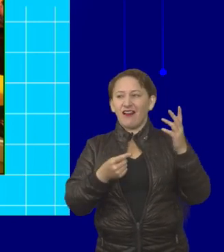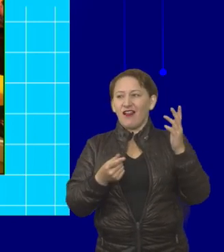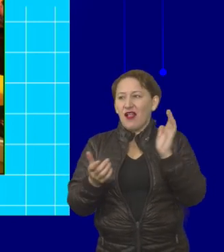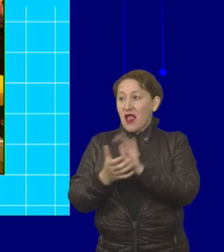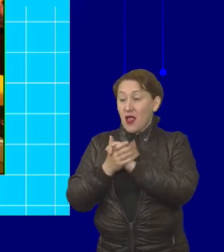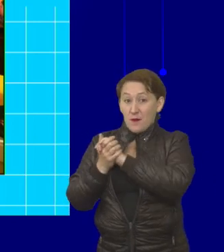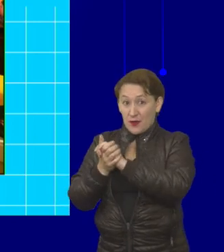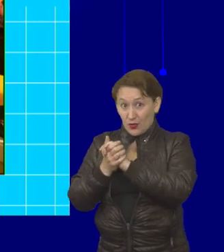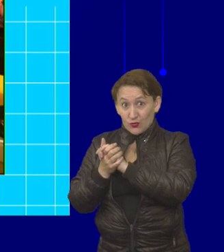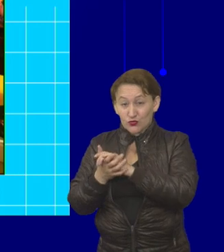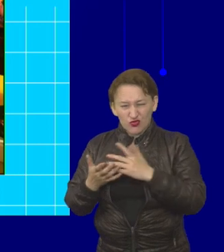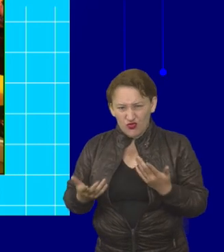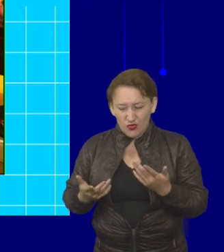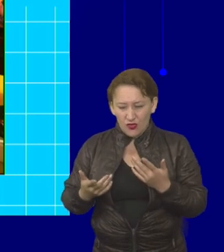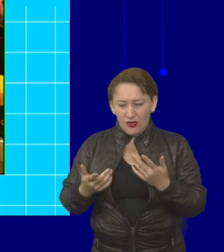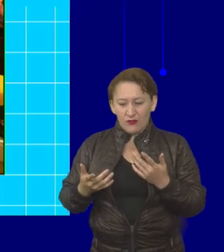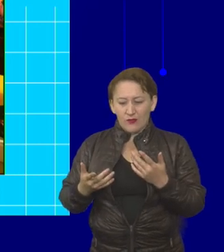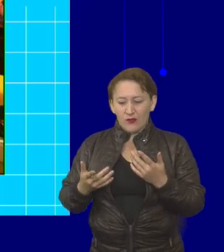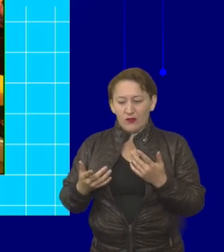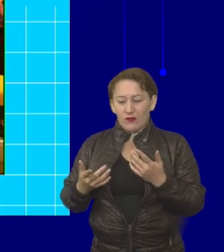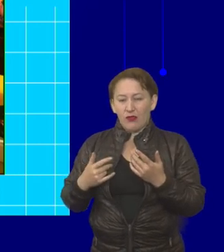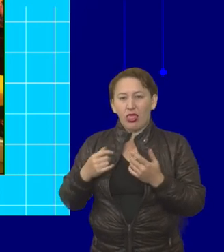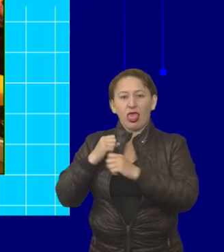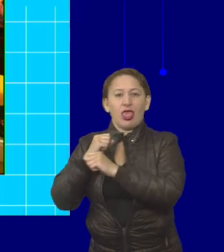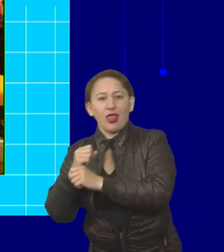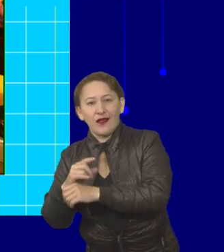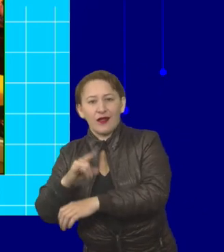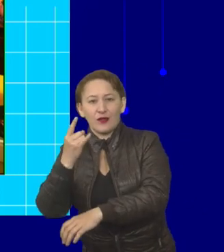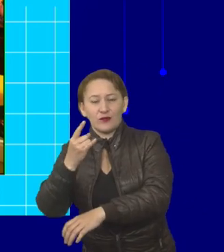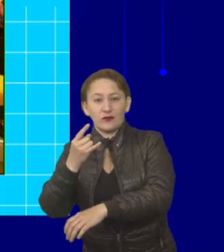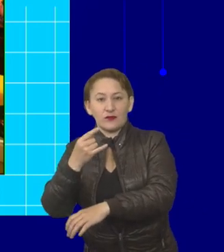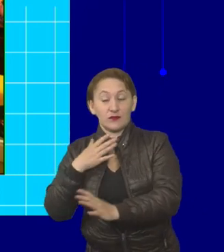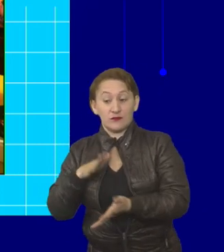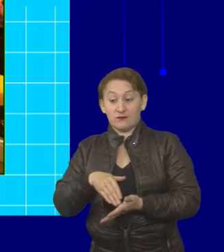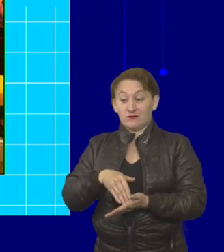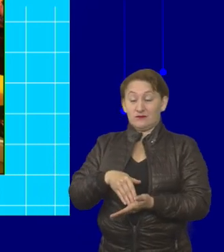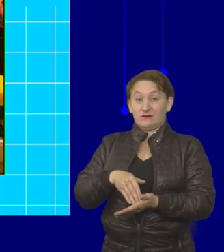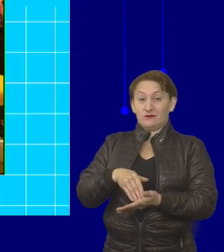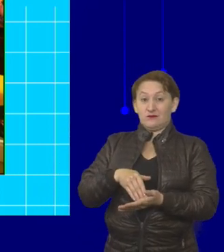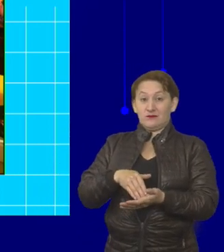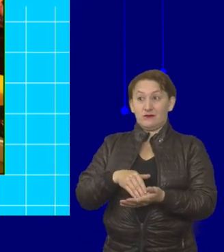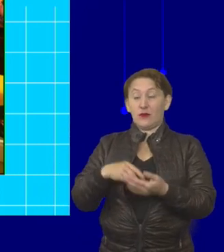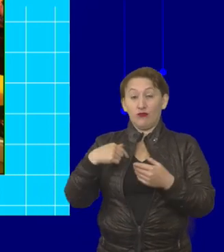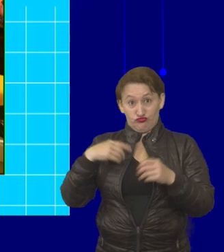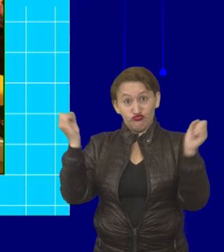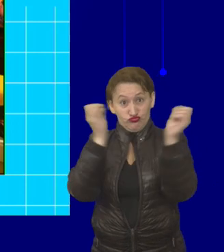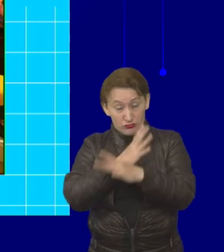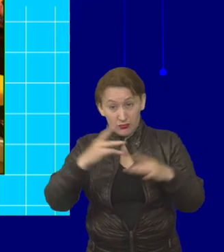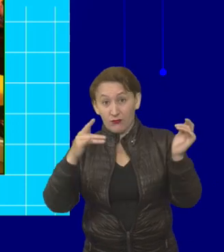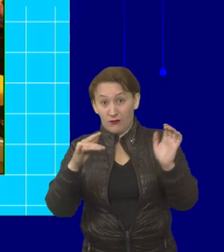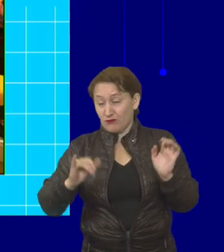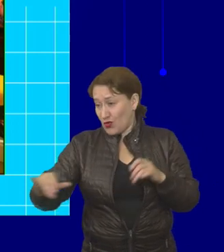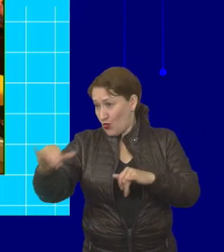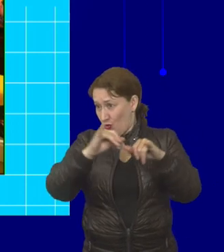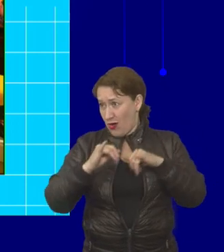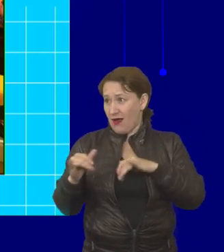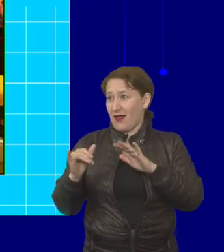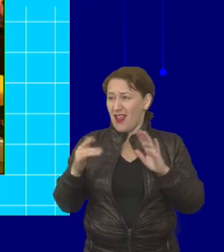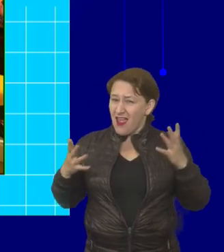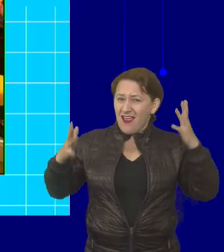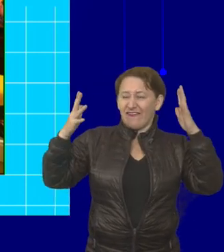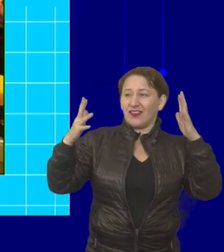los amigos lo pueden desubicar si uno se deja desubicar. Yo amanecía como todos ustedes